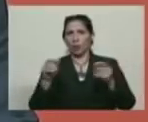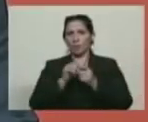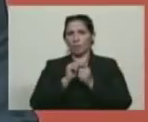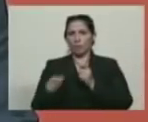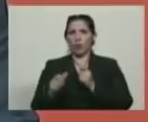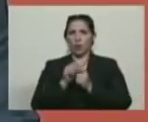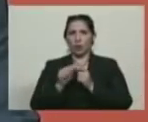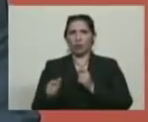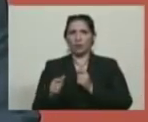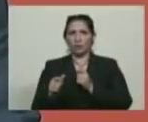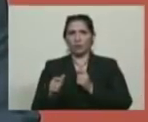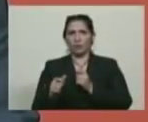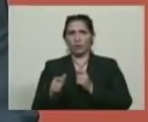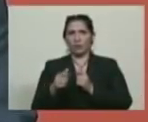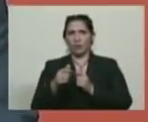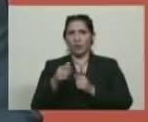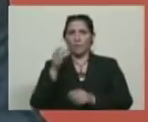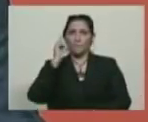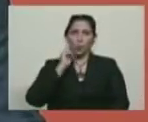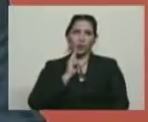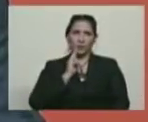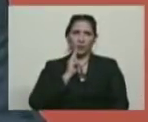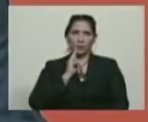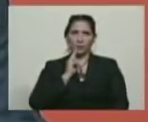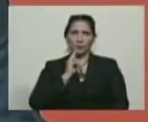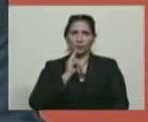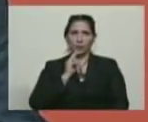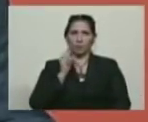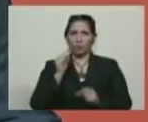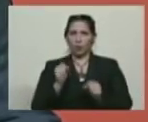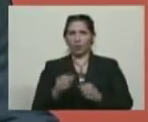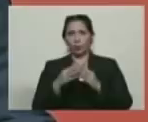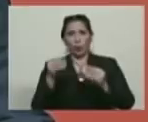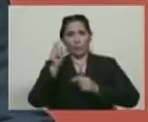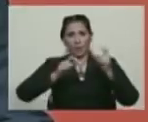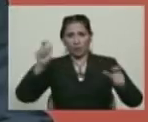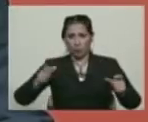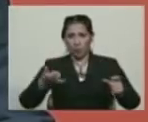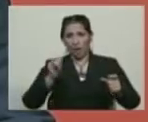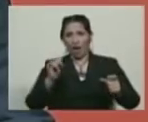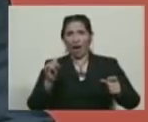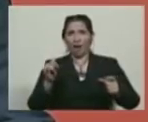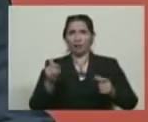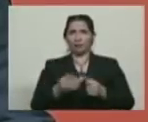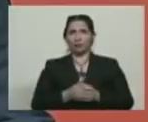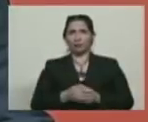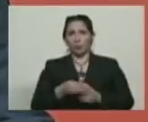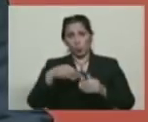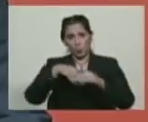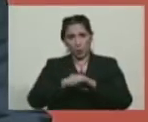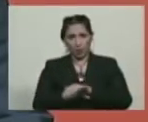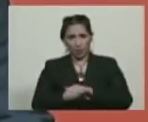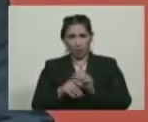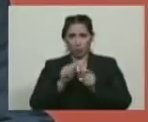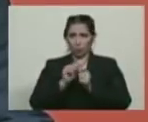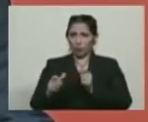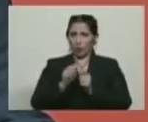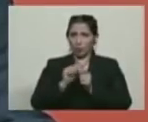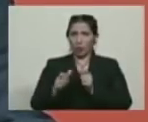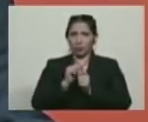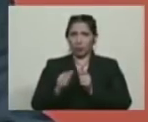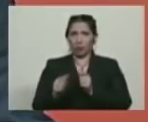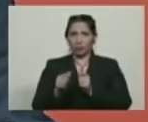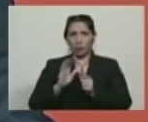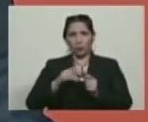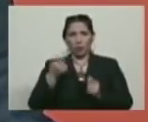fuerte todas las personas que aún tienen en sus manos el cono anterior podrán